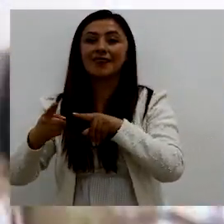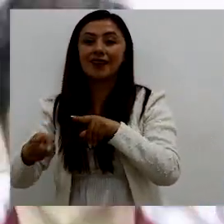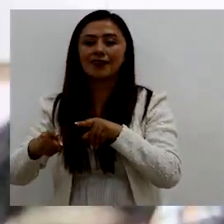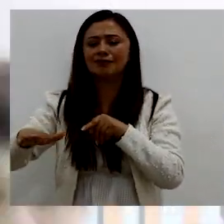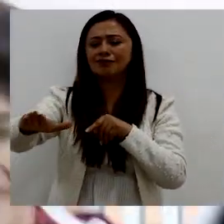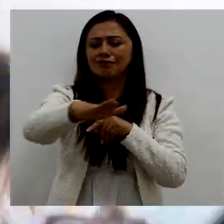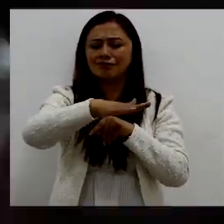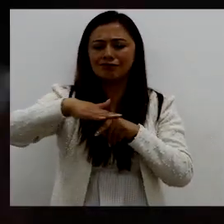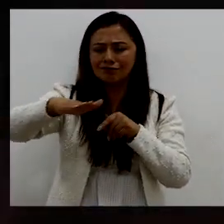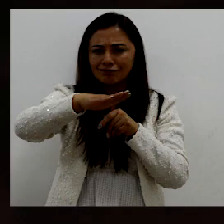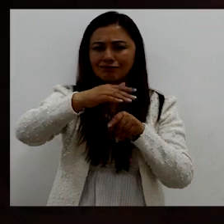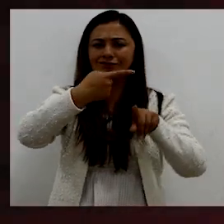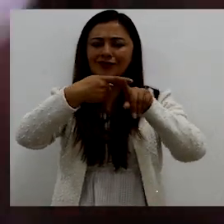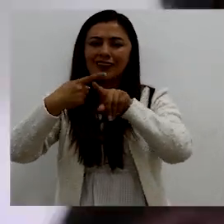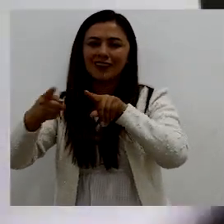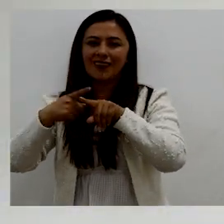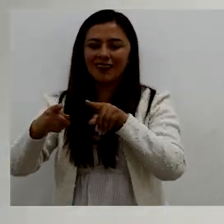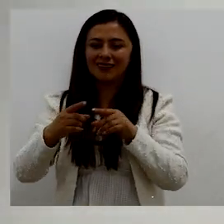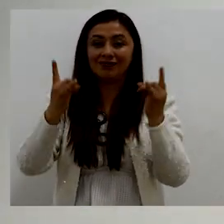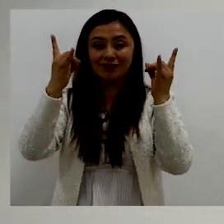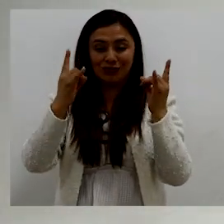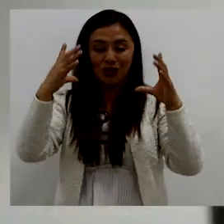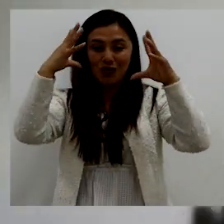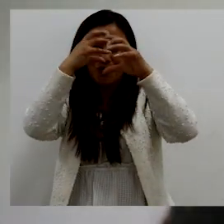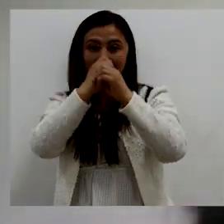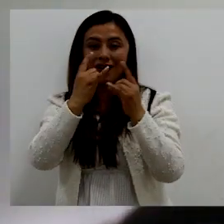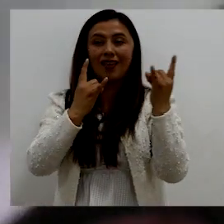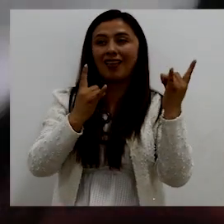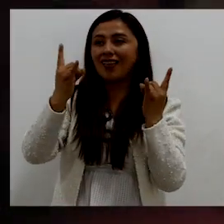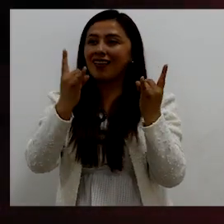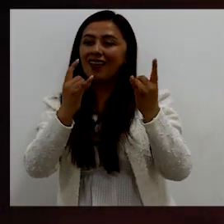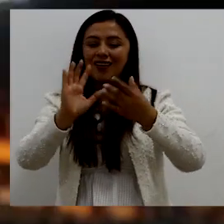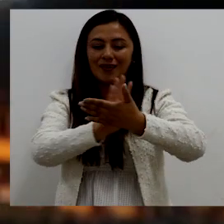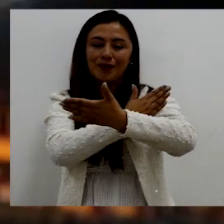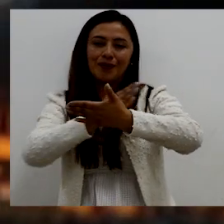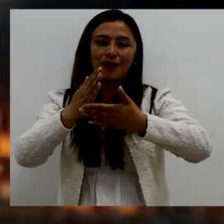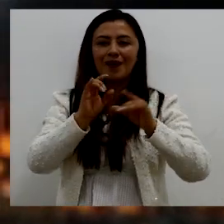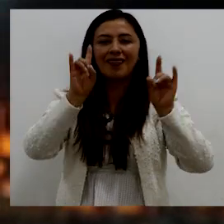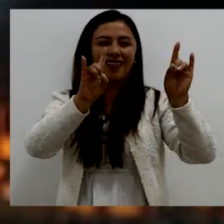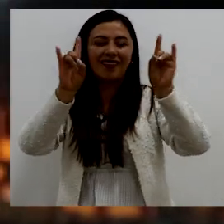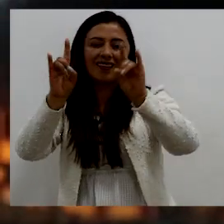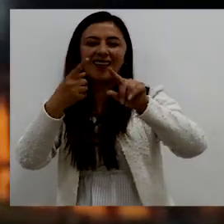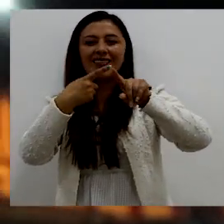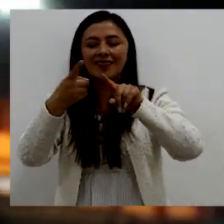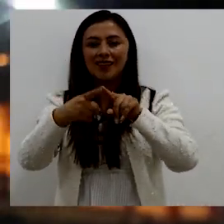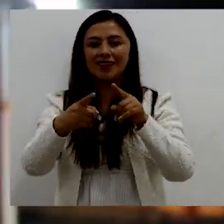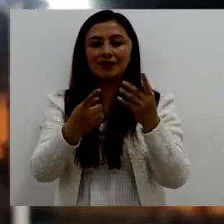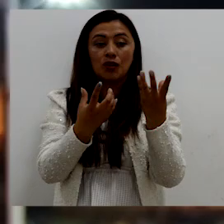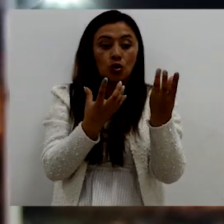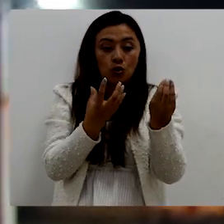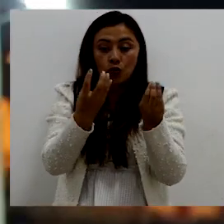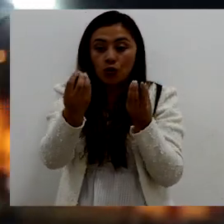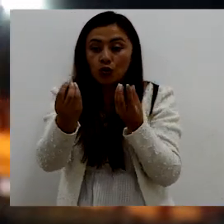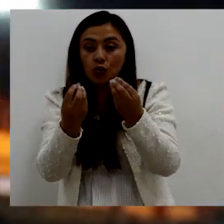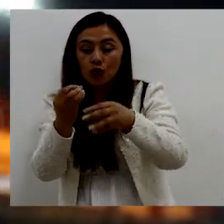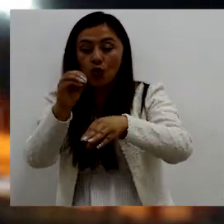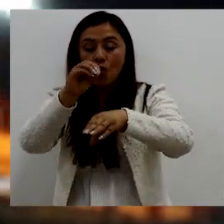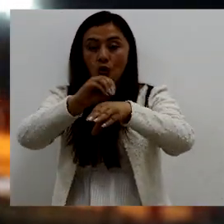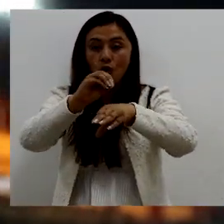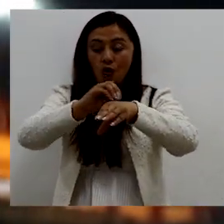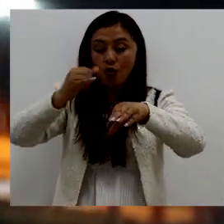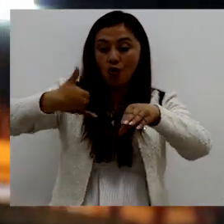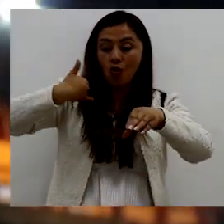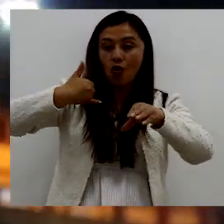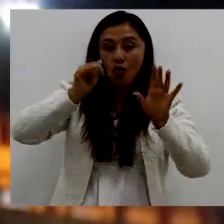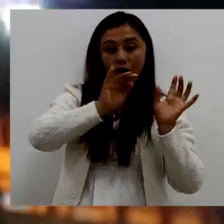adelantaron diversos eventos, entre ellos el concierto de rock con artistas locales. Un agradecimiento a todas las organizaciones juveniles que participaron